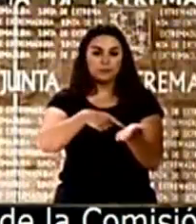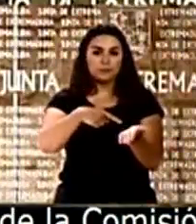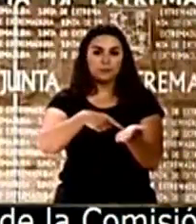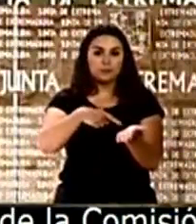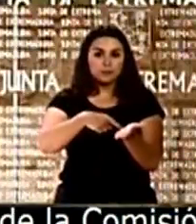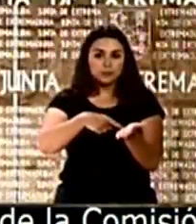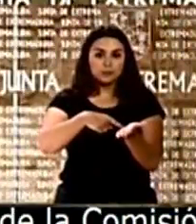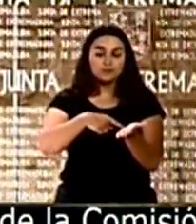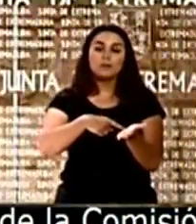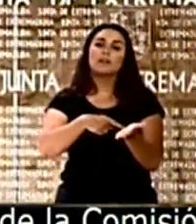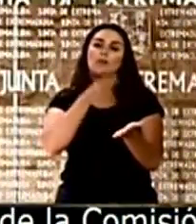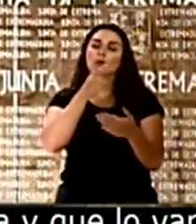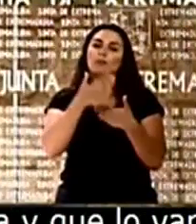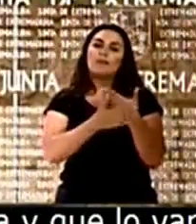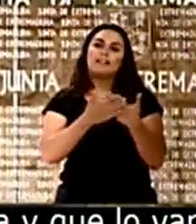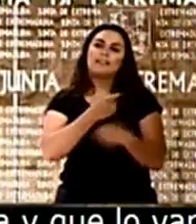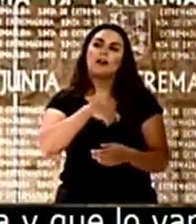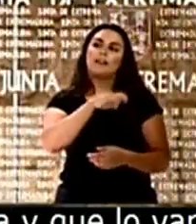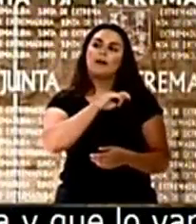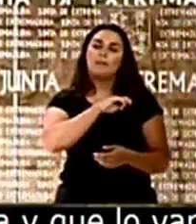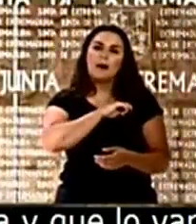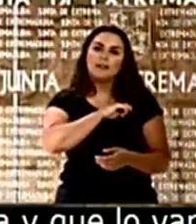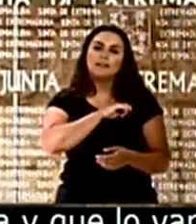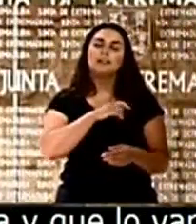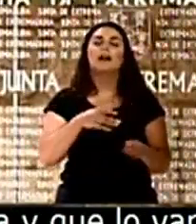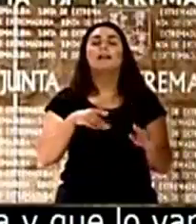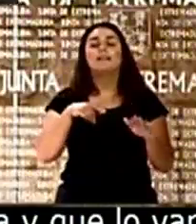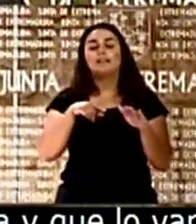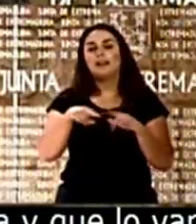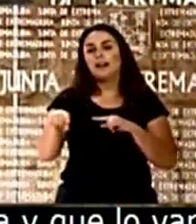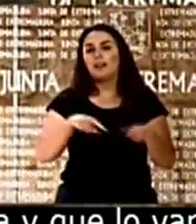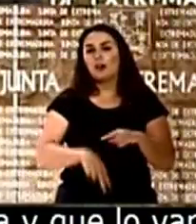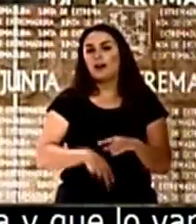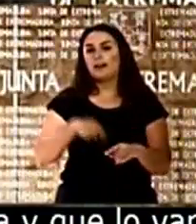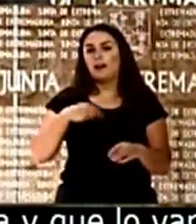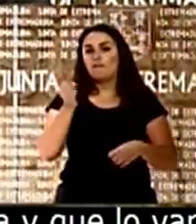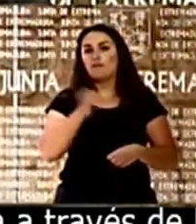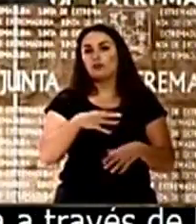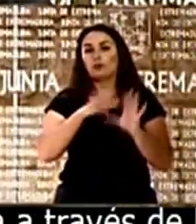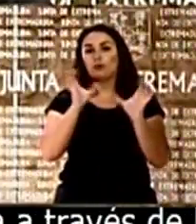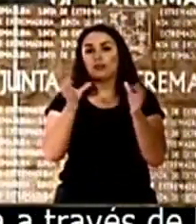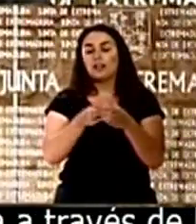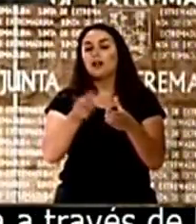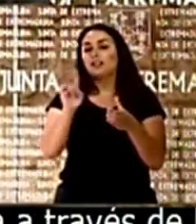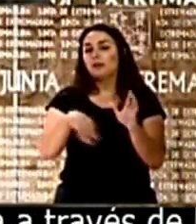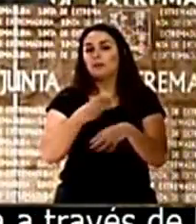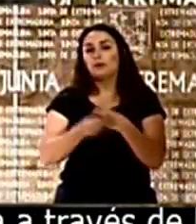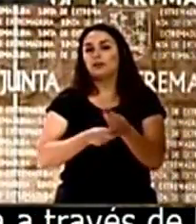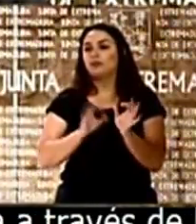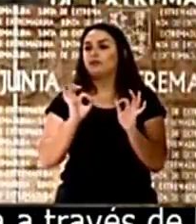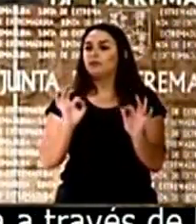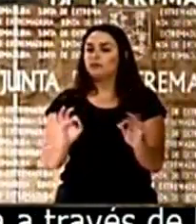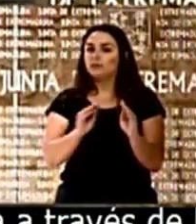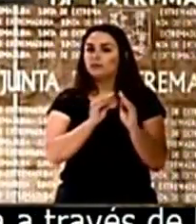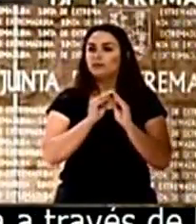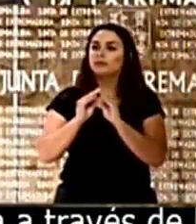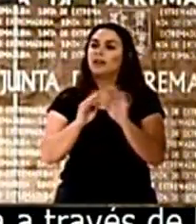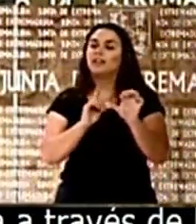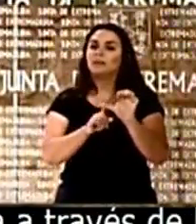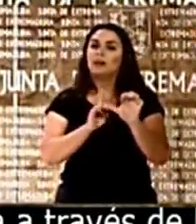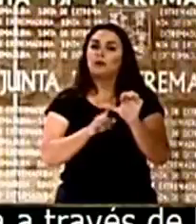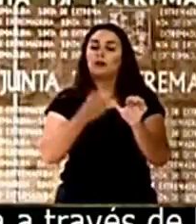el propio Ministerio de España a través de la Dirección General de Fondos Comunitarios, y así lo hemos hecho en nuestra posición común en Extremadura y